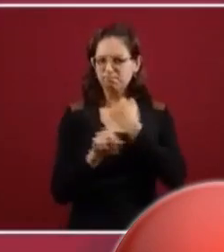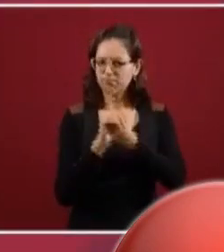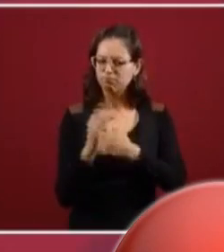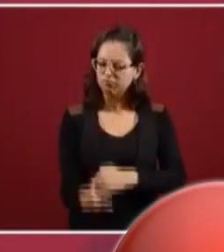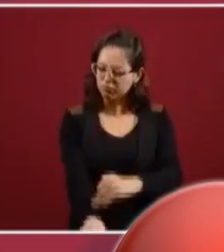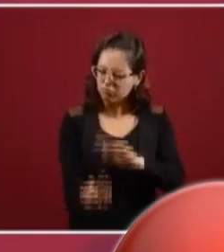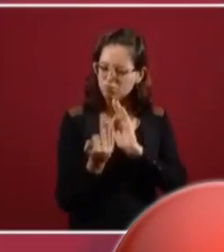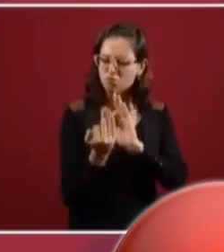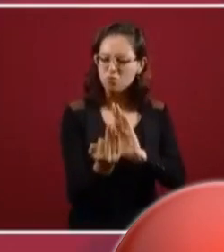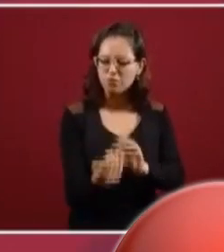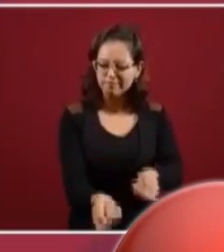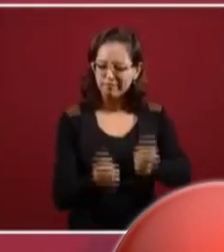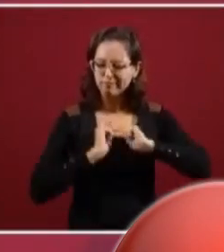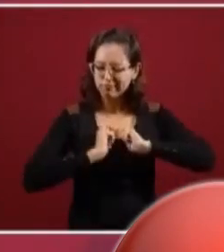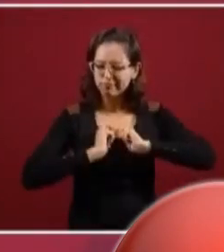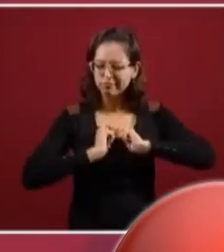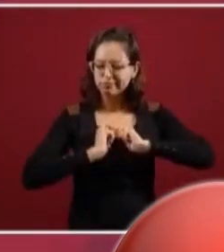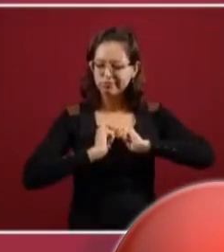problema y